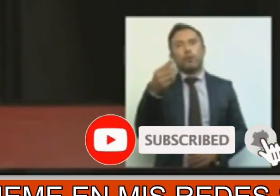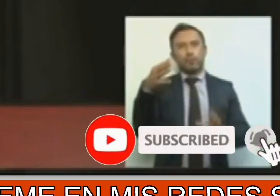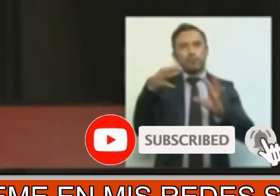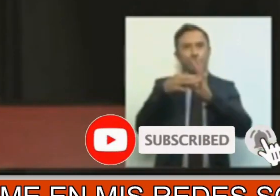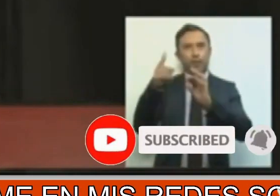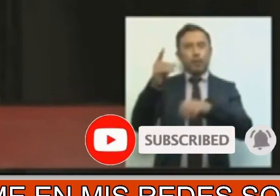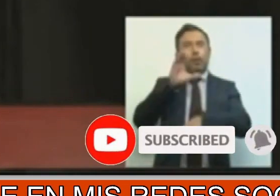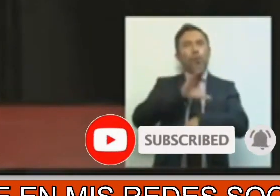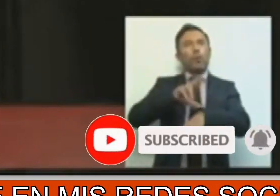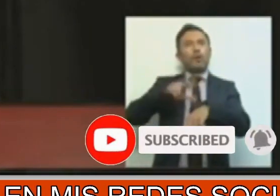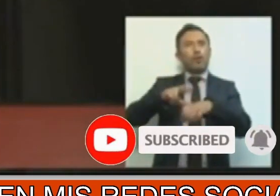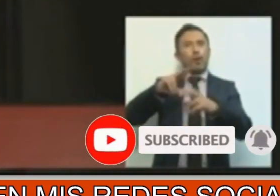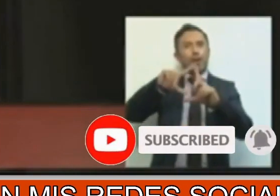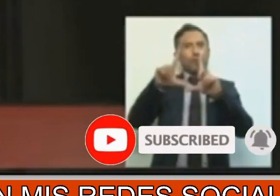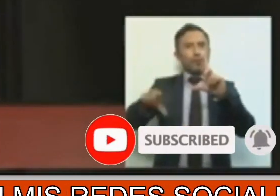Nacional Plan de Ayala,